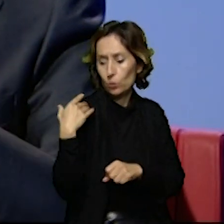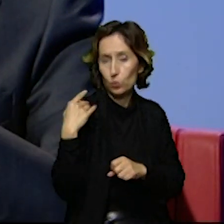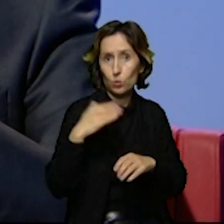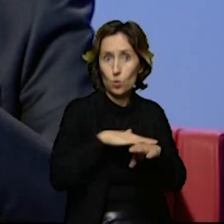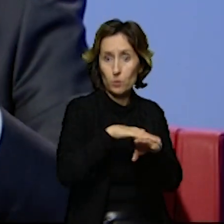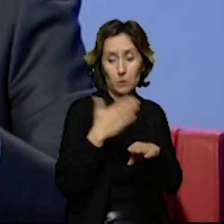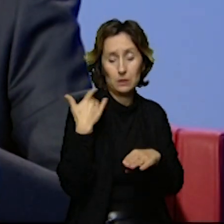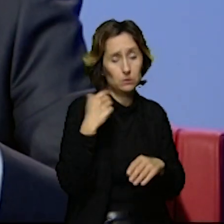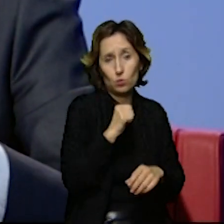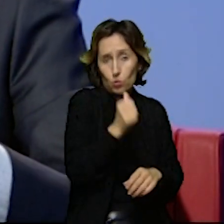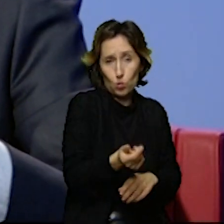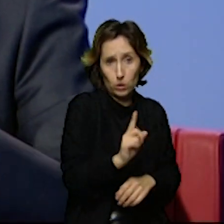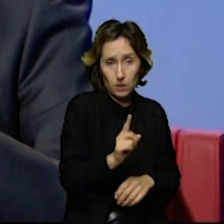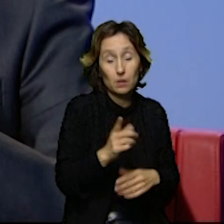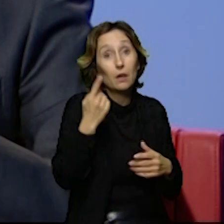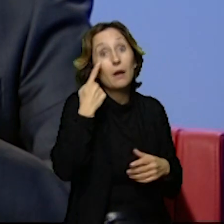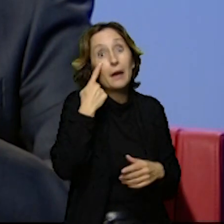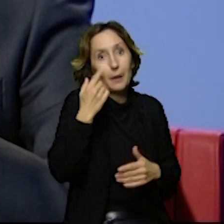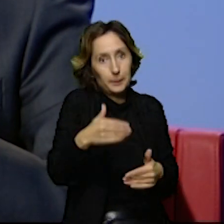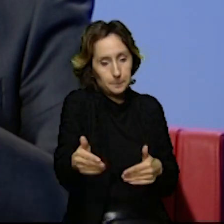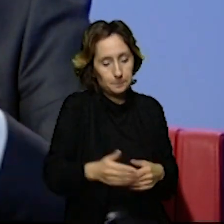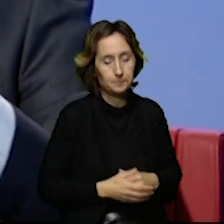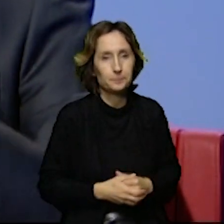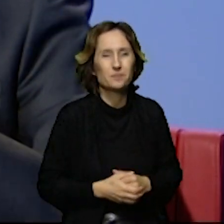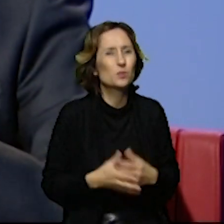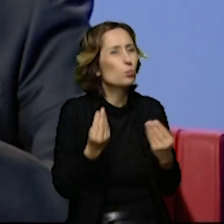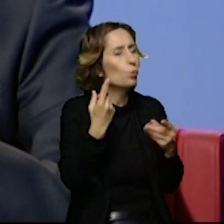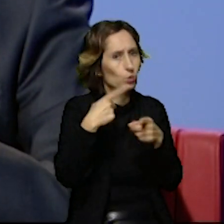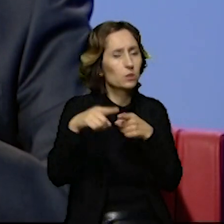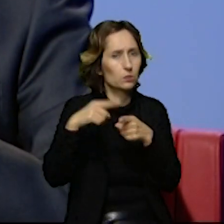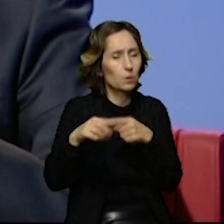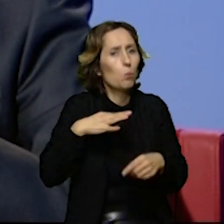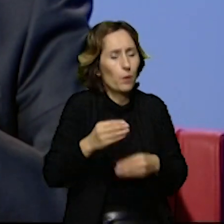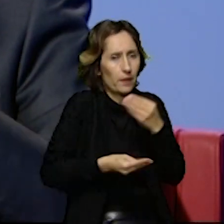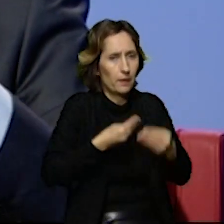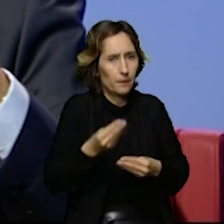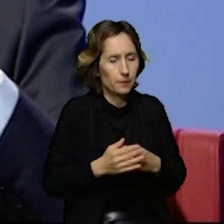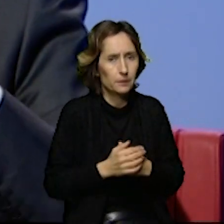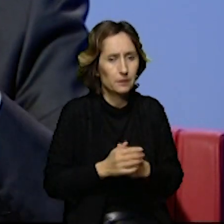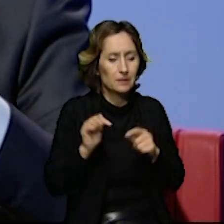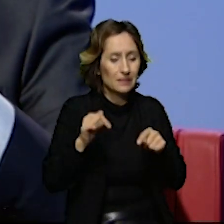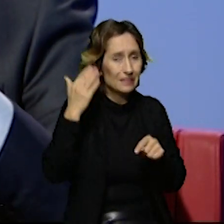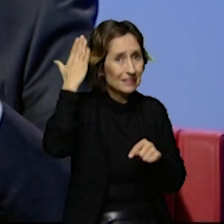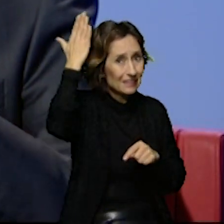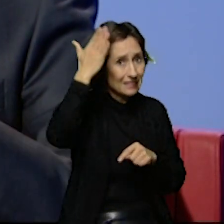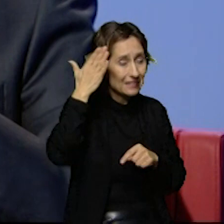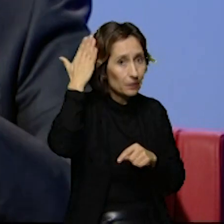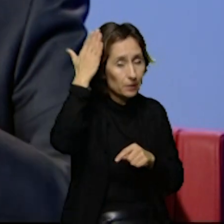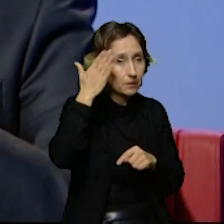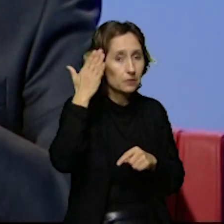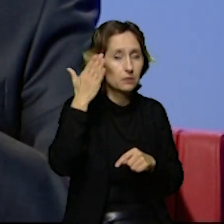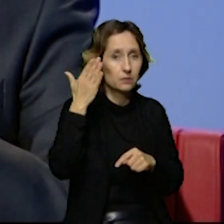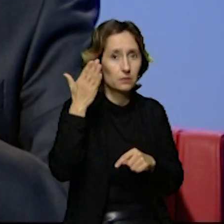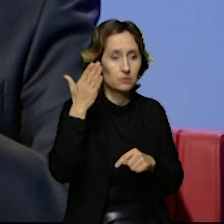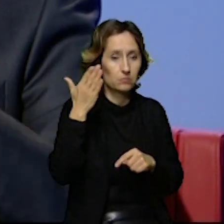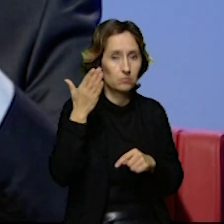quiso hacer. Bueno, vamos a ver. Y hay muchas cosas que se pueden hacer. Navarra tiene una posición muy buena